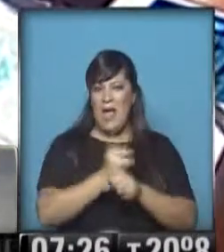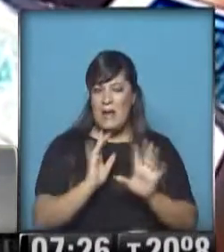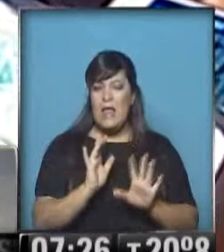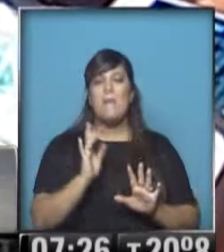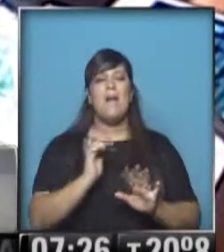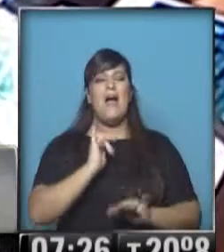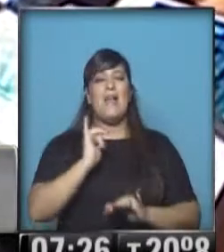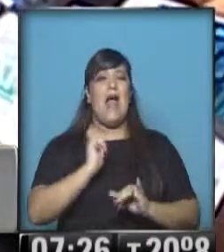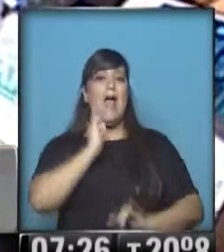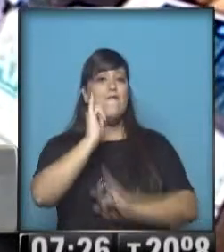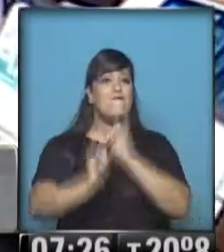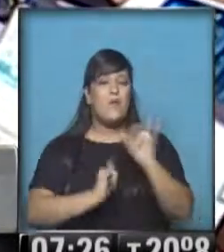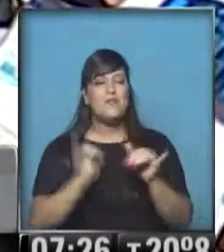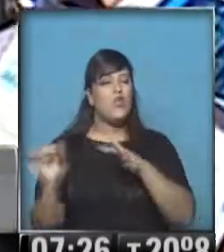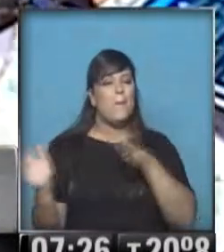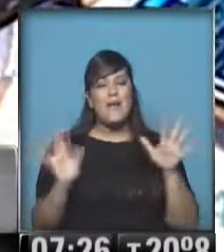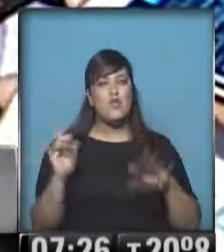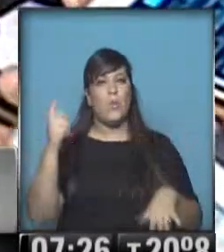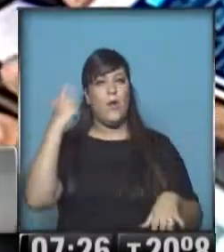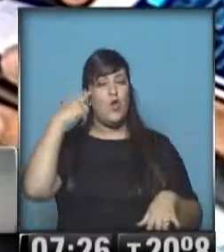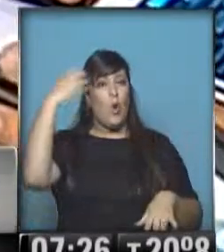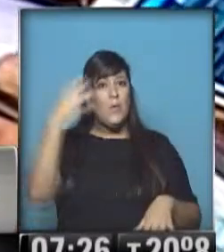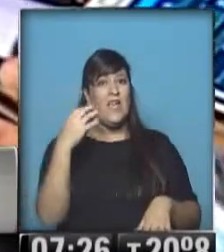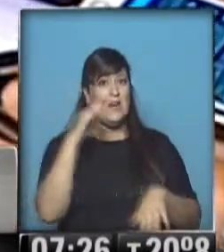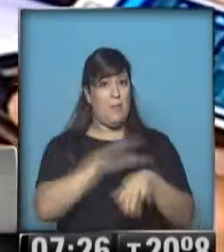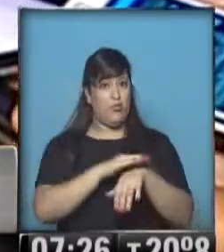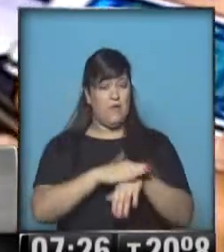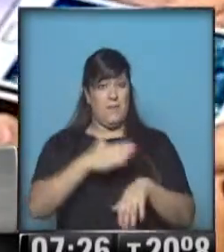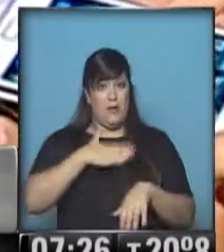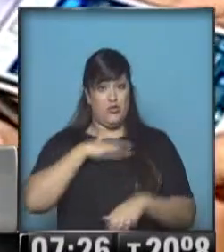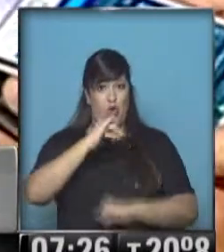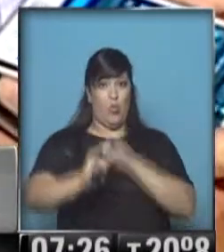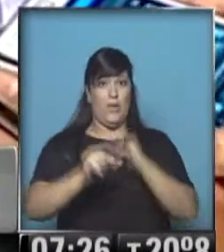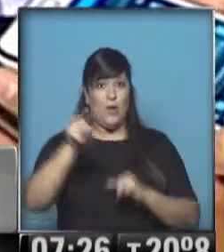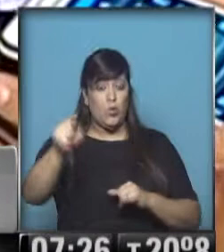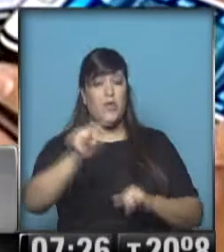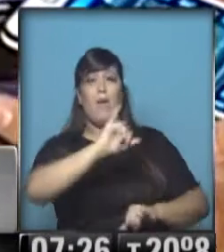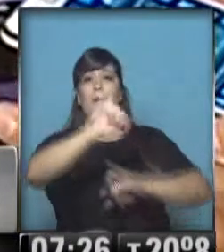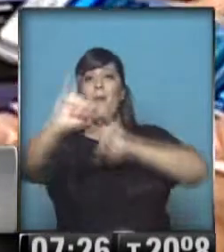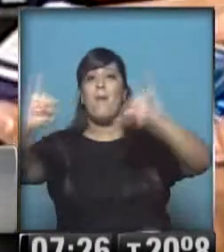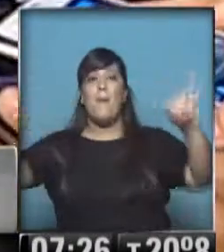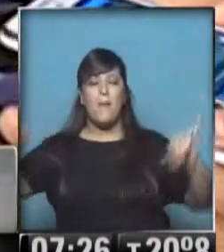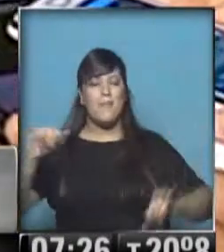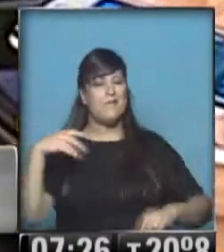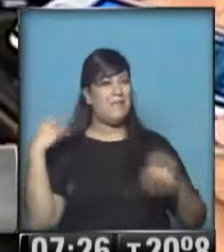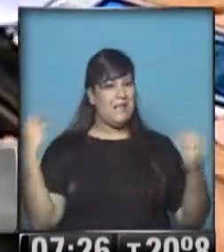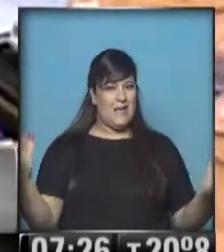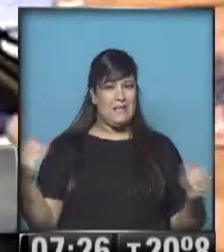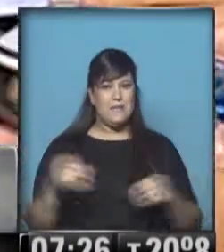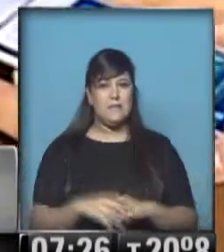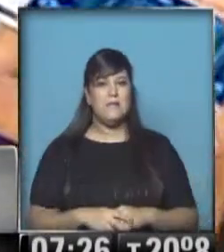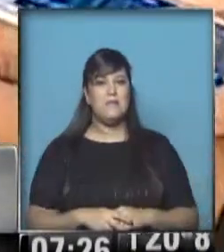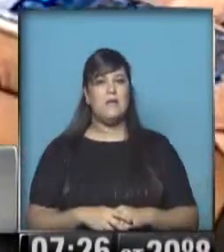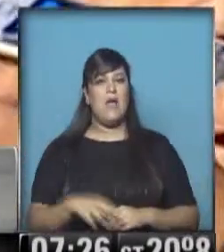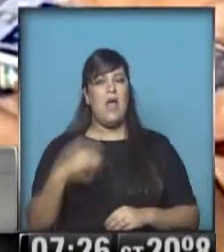información más o menos criteriosa y responsable para que yo se la dé a usted y usted la pueda llevar a sus oyentes, es un poquitito